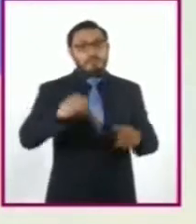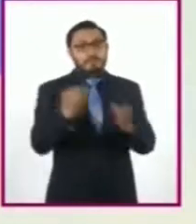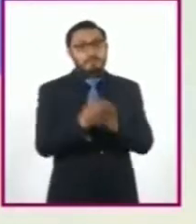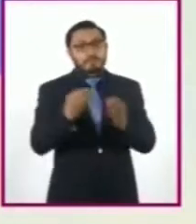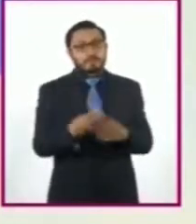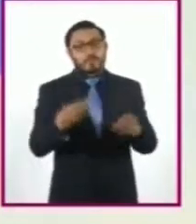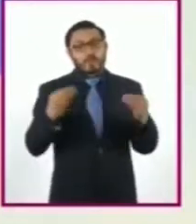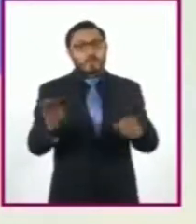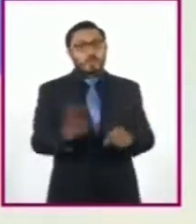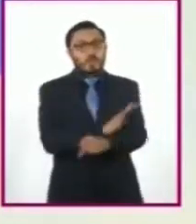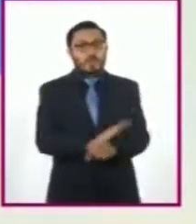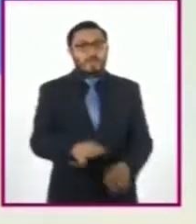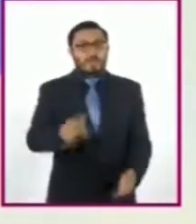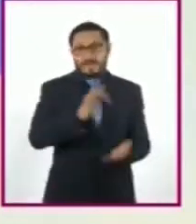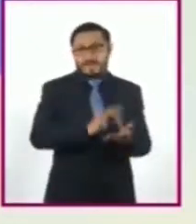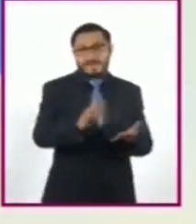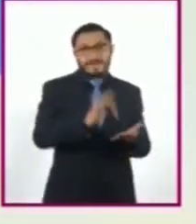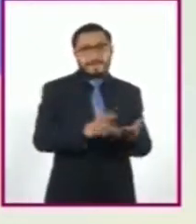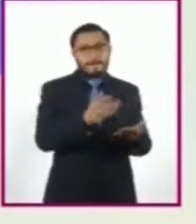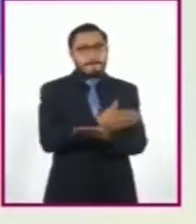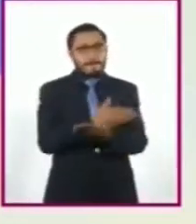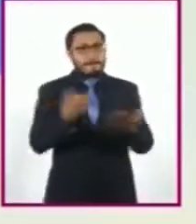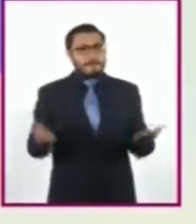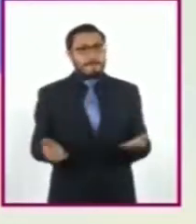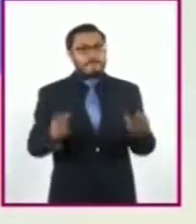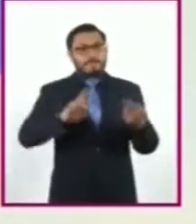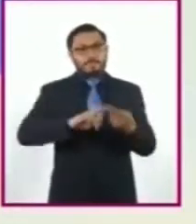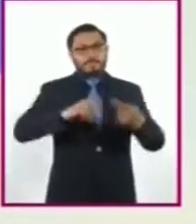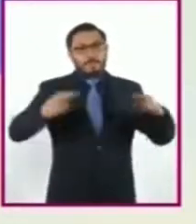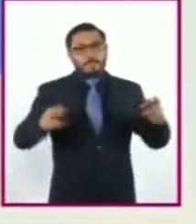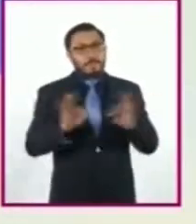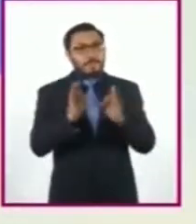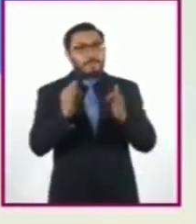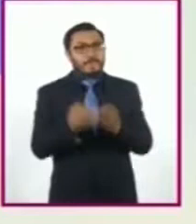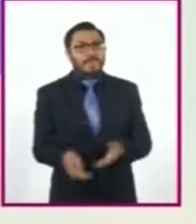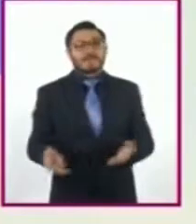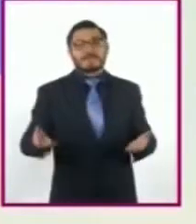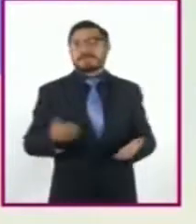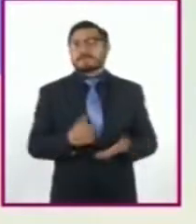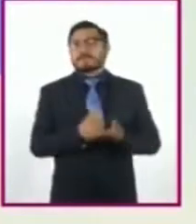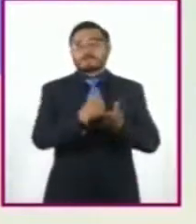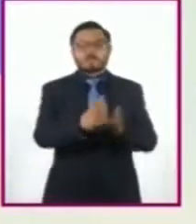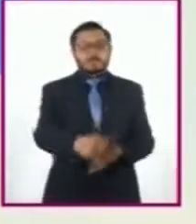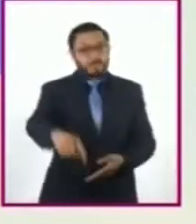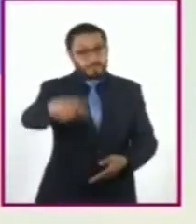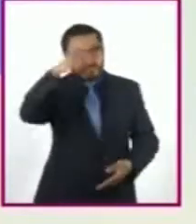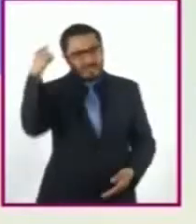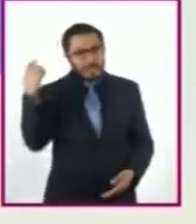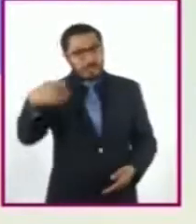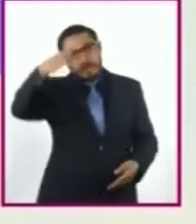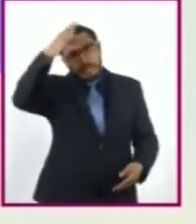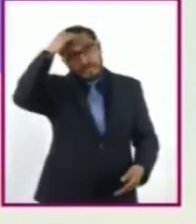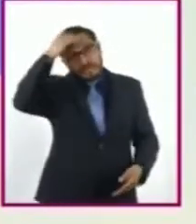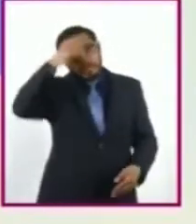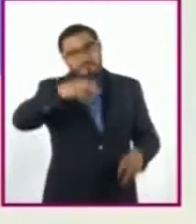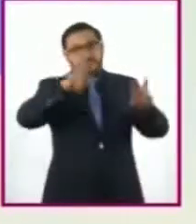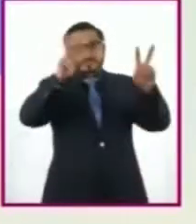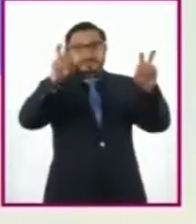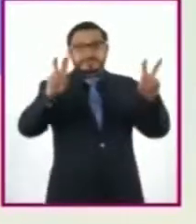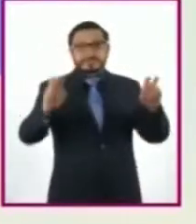utilidad y apoyo para ustedes, como un recurso que les facilitará desarrollar los contenidos del programa de